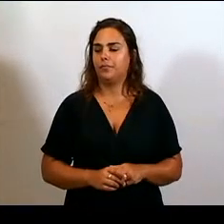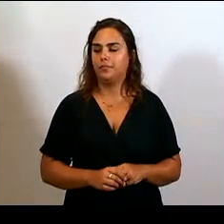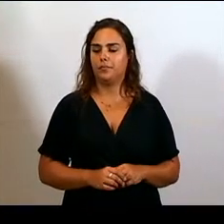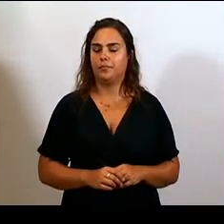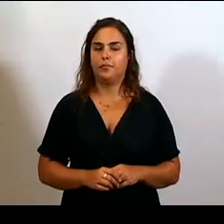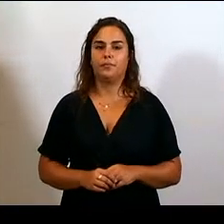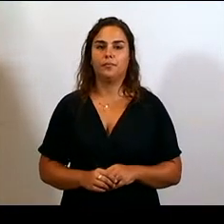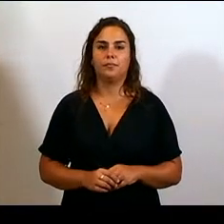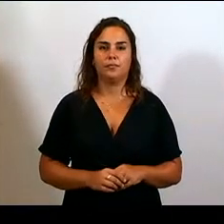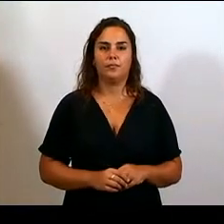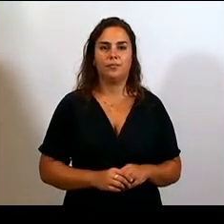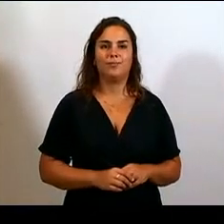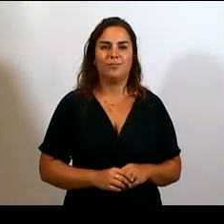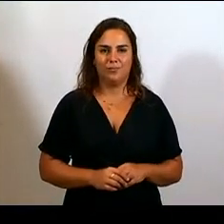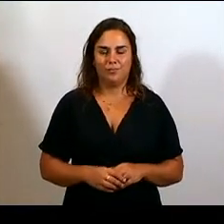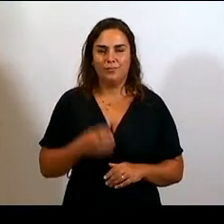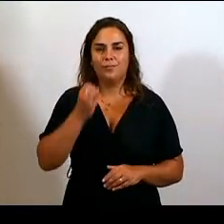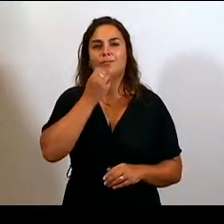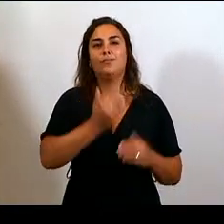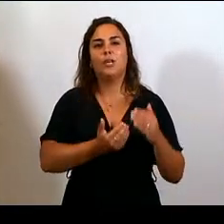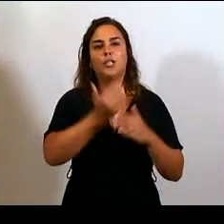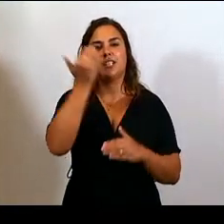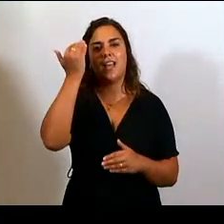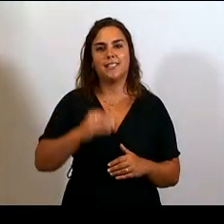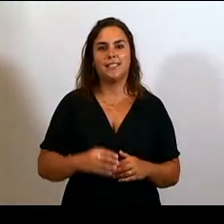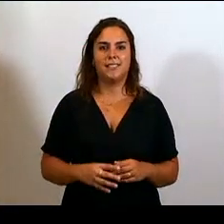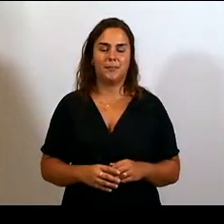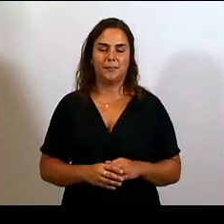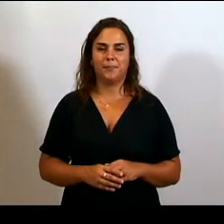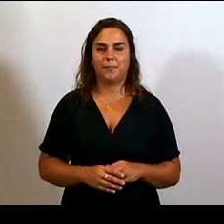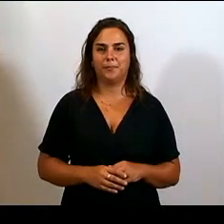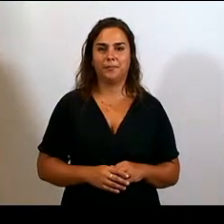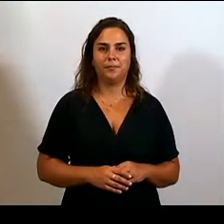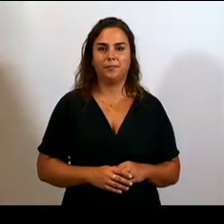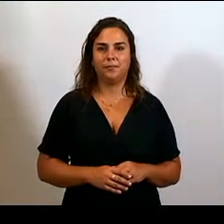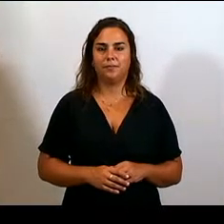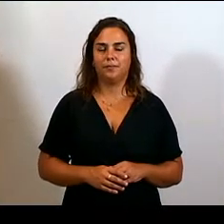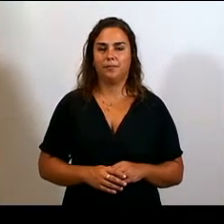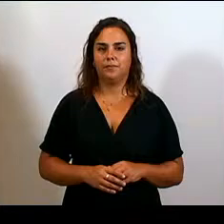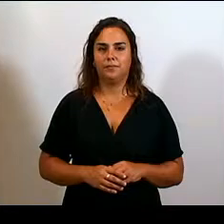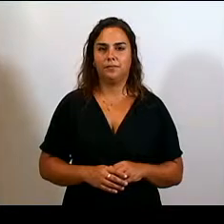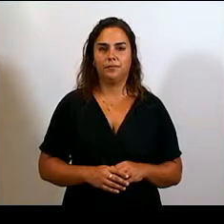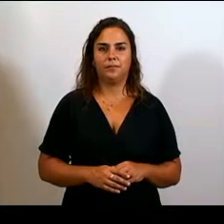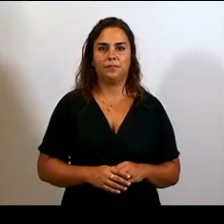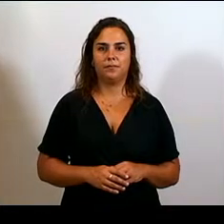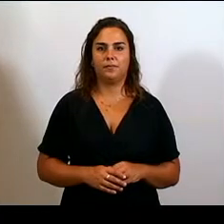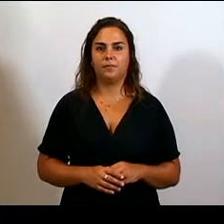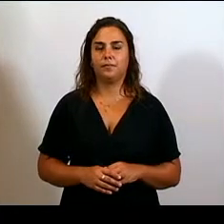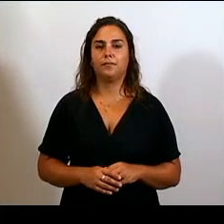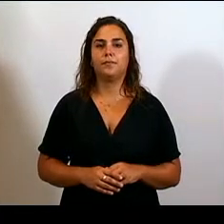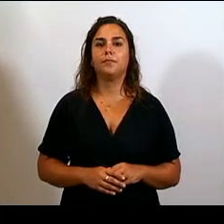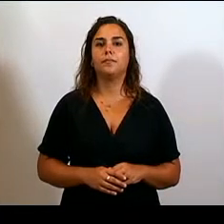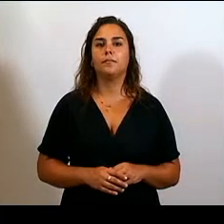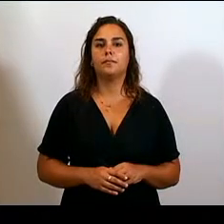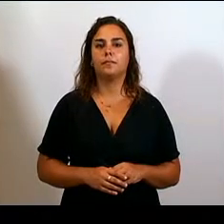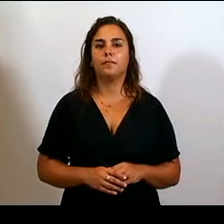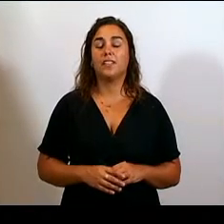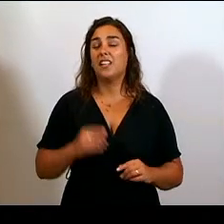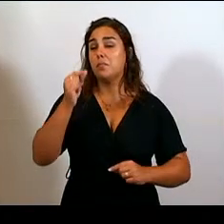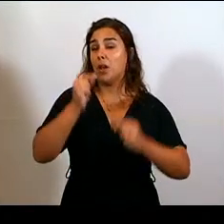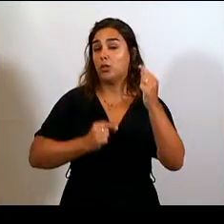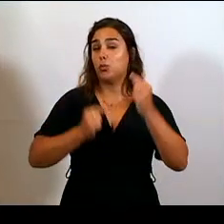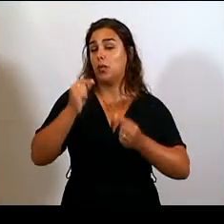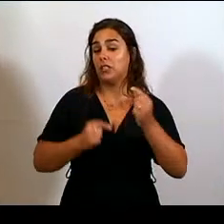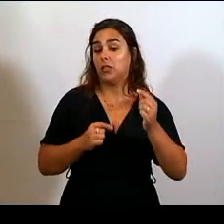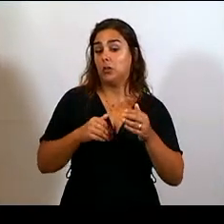Ahora sí. Buenos días. Bueno, para la portavoz. Ante la amenaza ayer de Vox de tumbar los presupuestos, ¿la